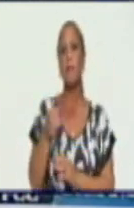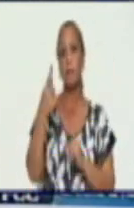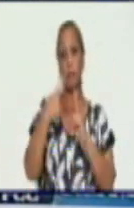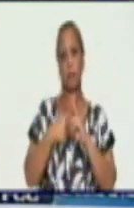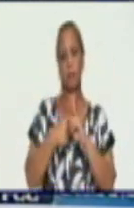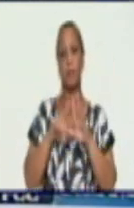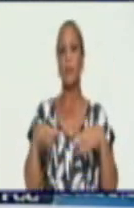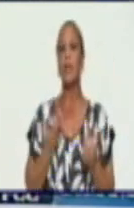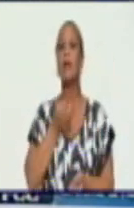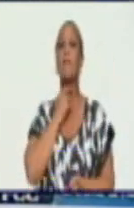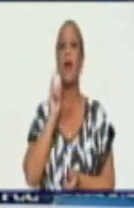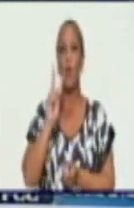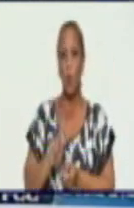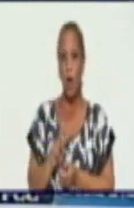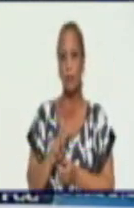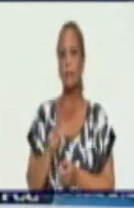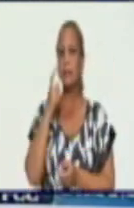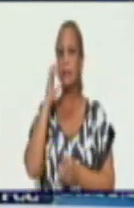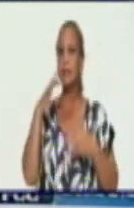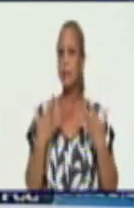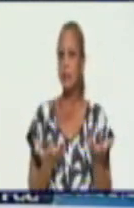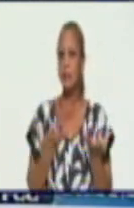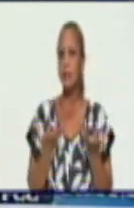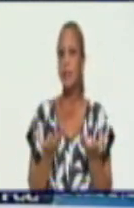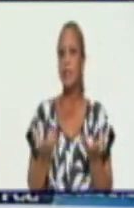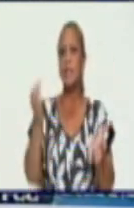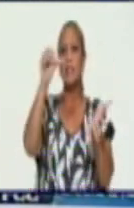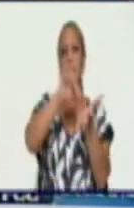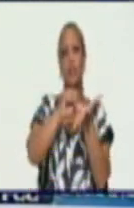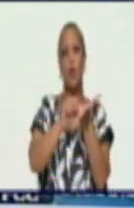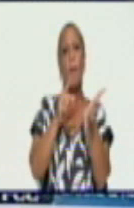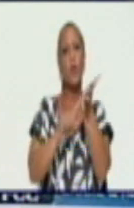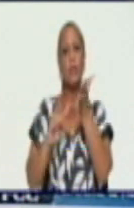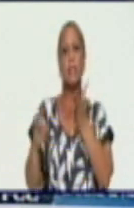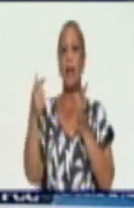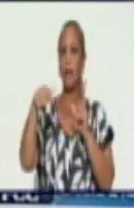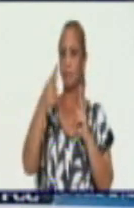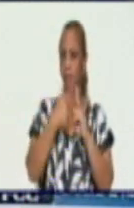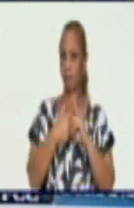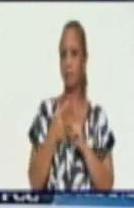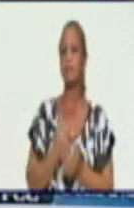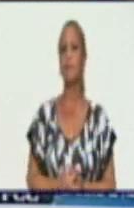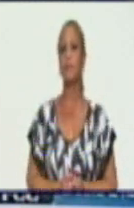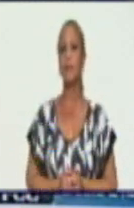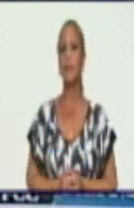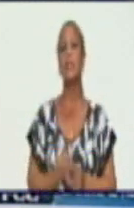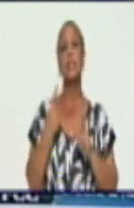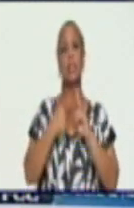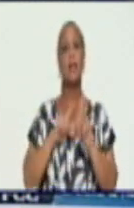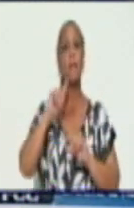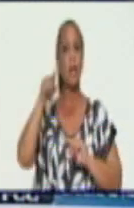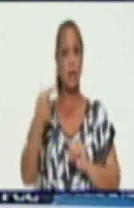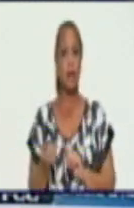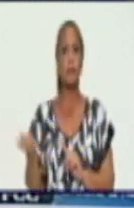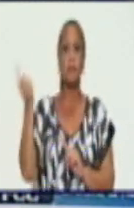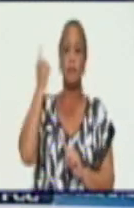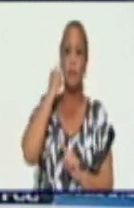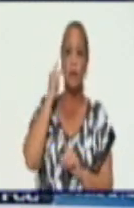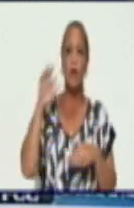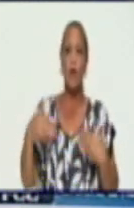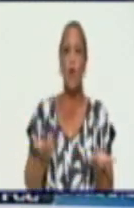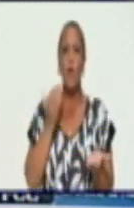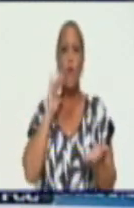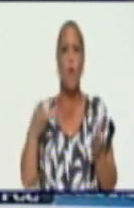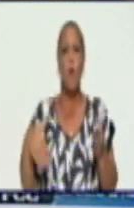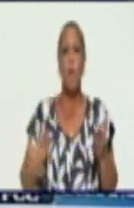la presencia de importantes número de centros provinciales en bayamo y mañana escucharemos a vayamos cómo está